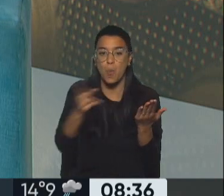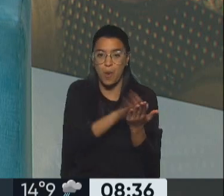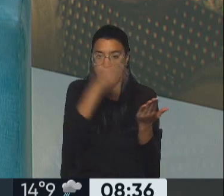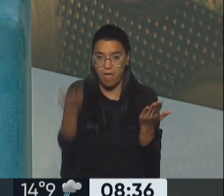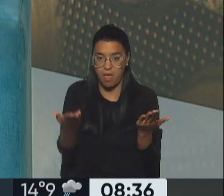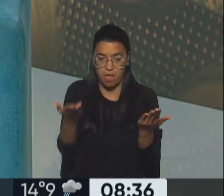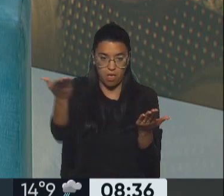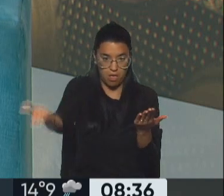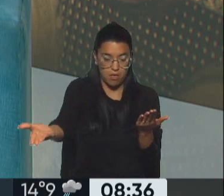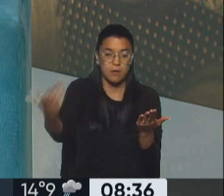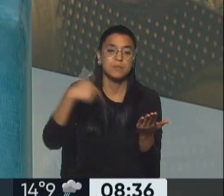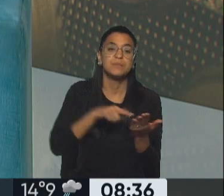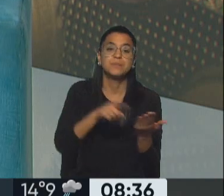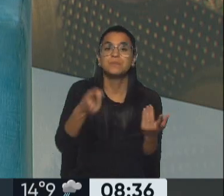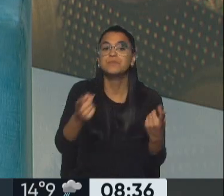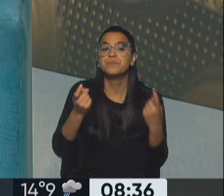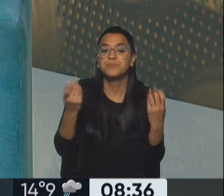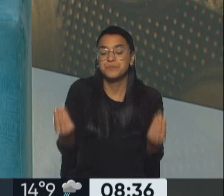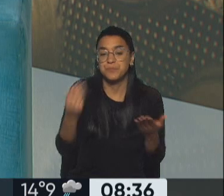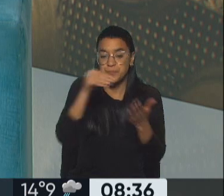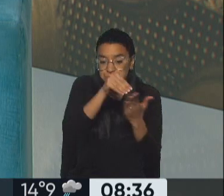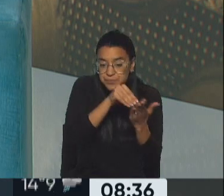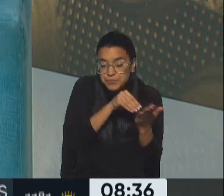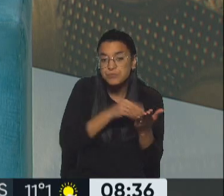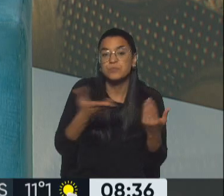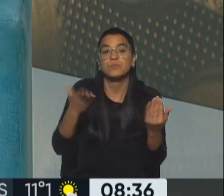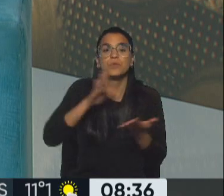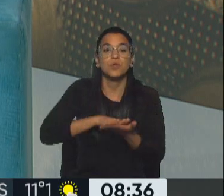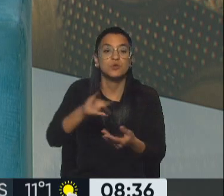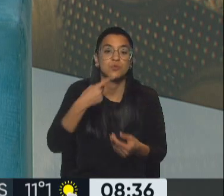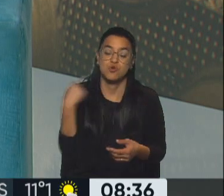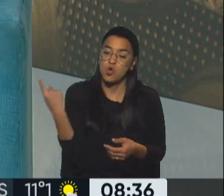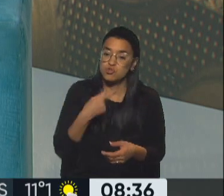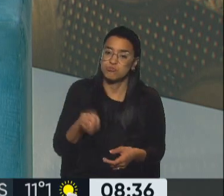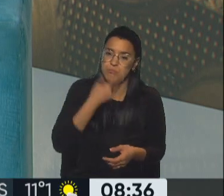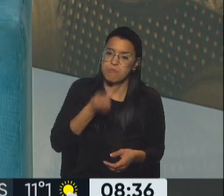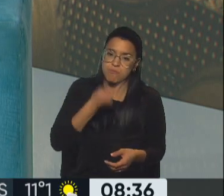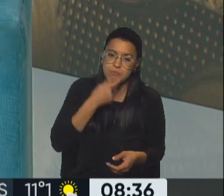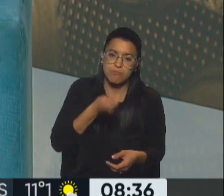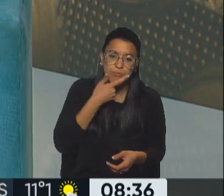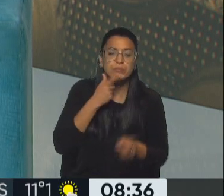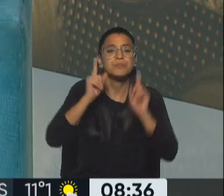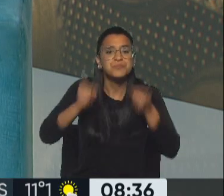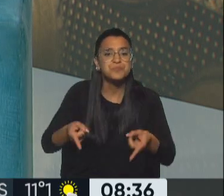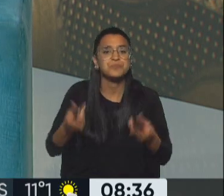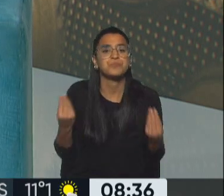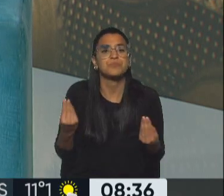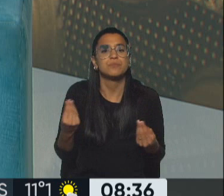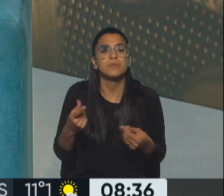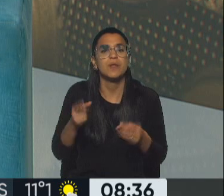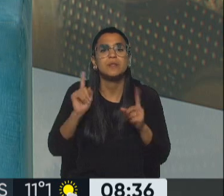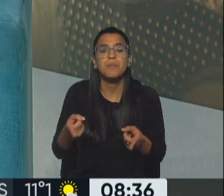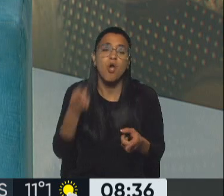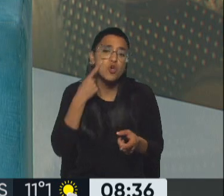es esto? Bueno, la necesidad de tener un registro respecto a lo que tomamos como medicamento y a básicamente también